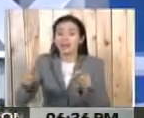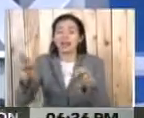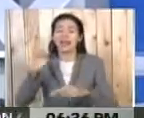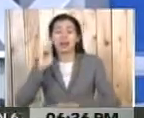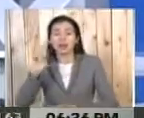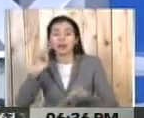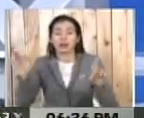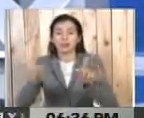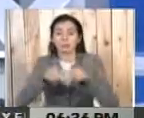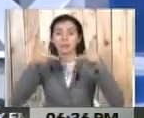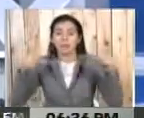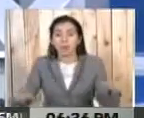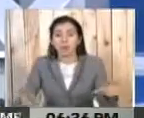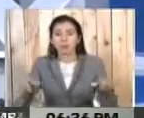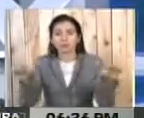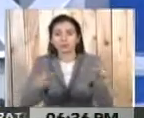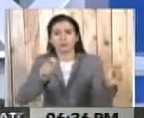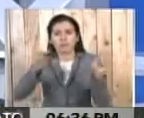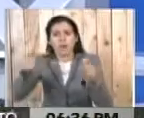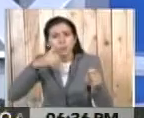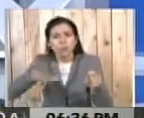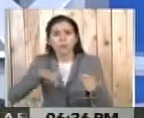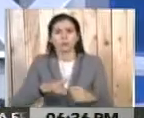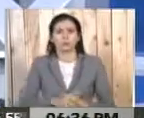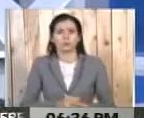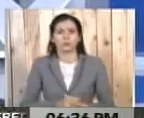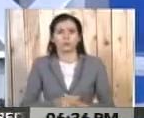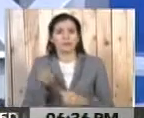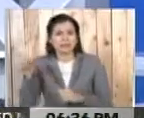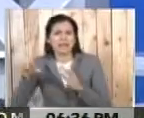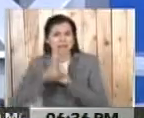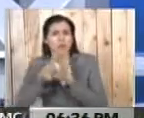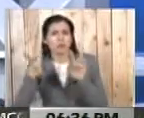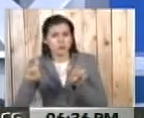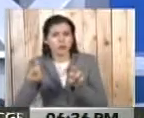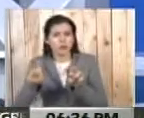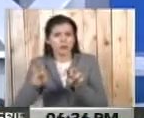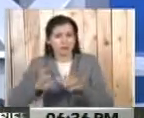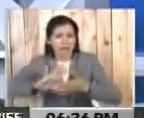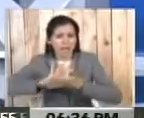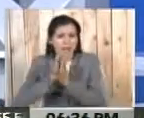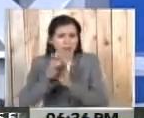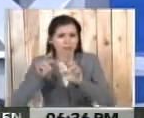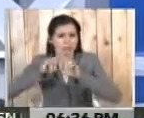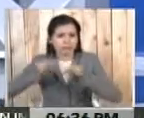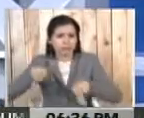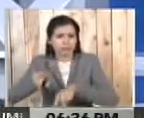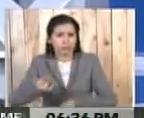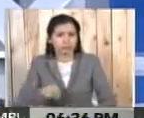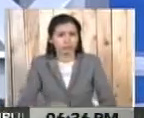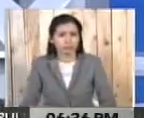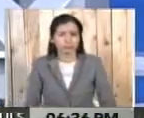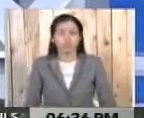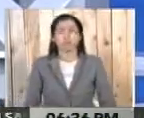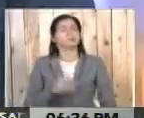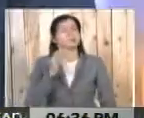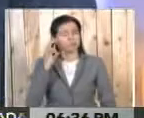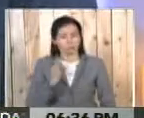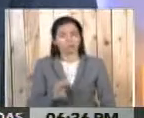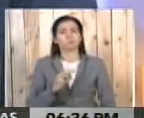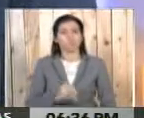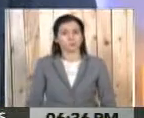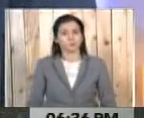podido expresar por allí. ¿Esta ley acabaría con el poder popular comunicacional? Bueno, yo no tengo ninguna duda, ¿no? Los